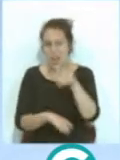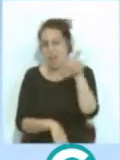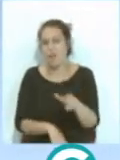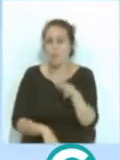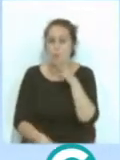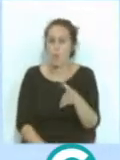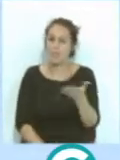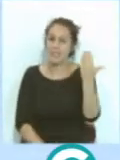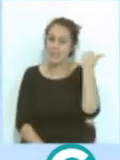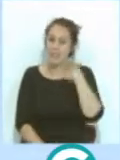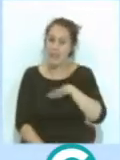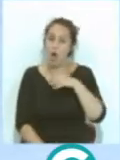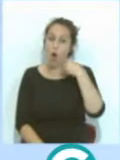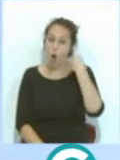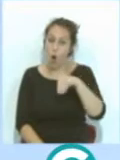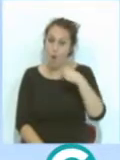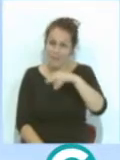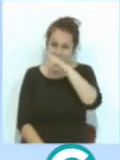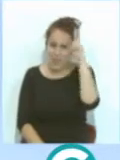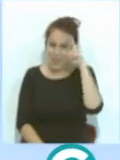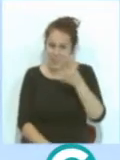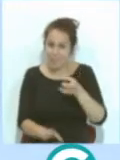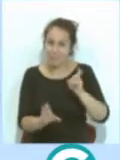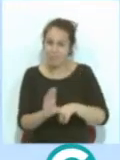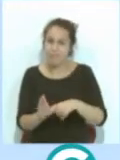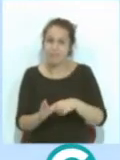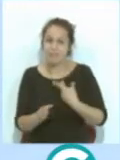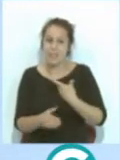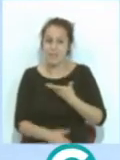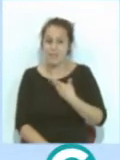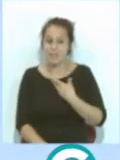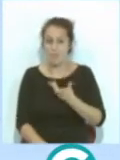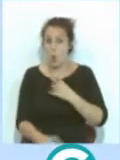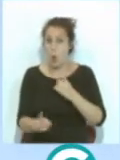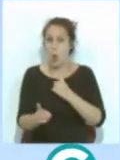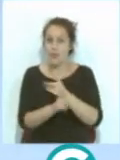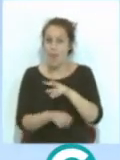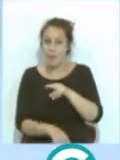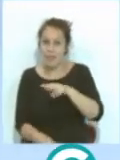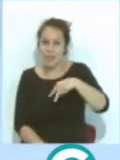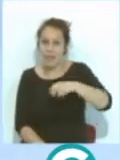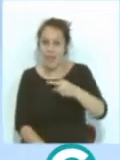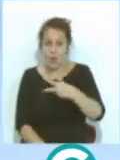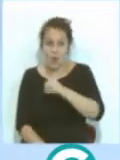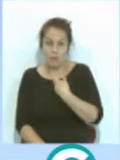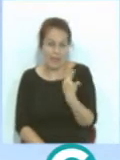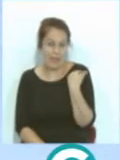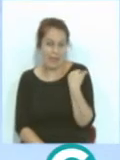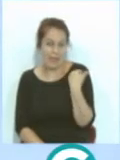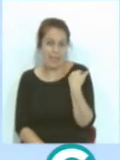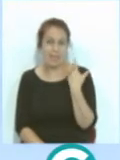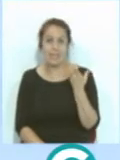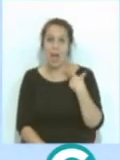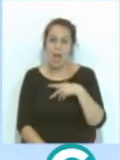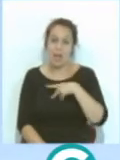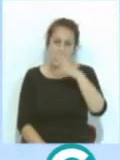ya estuvo en la cantera del Real Madrid y se enfrenta a su hermano Nacho, que últimamente está contando para Zinedine